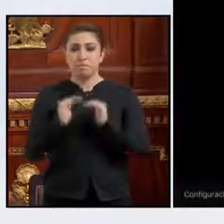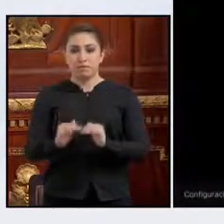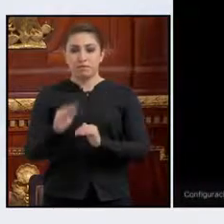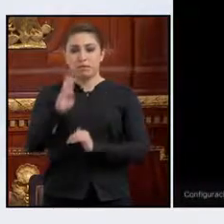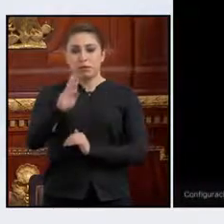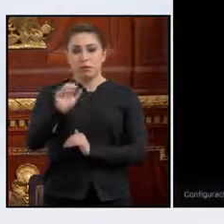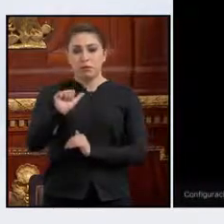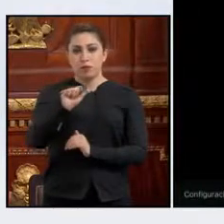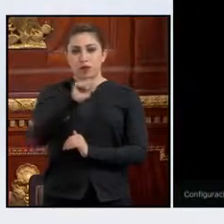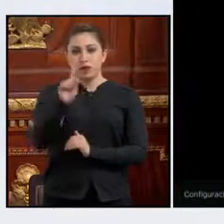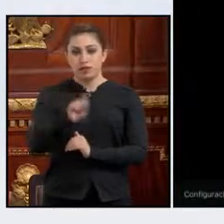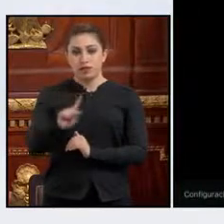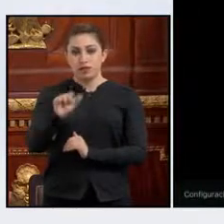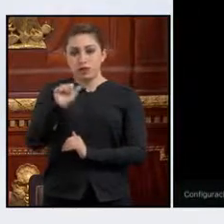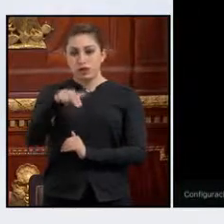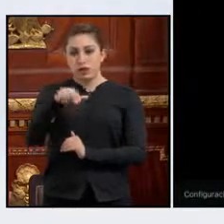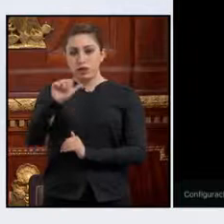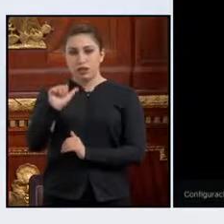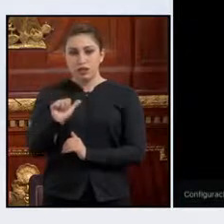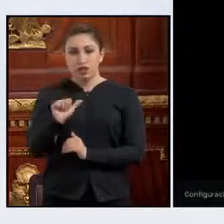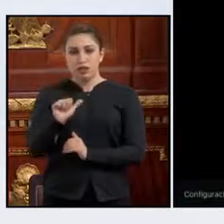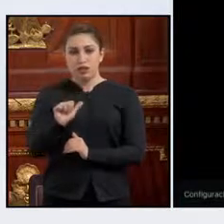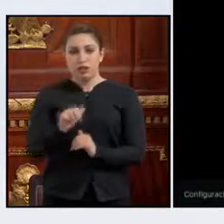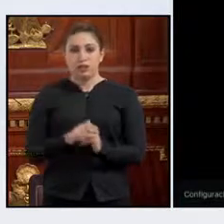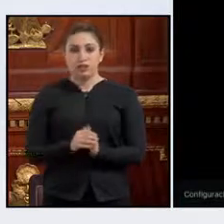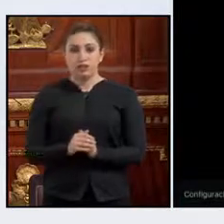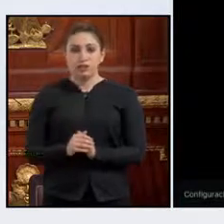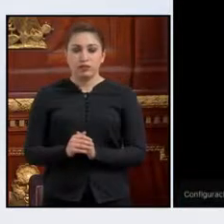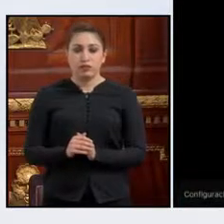Báez Guerrero, Ana Patricia.